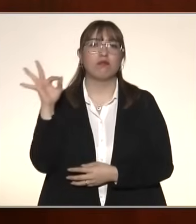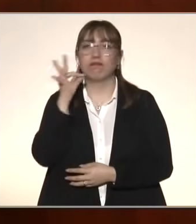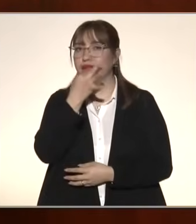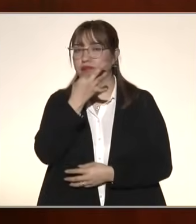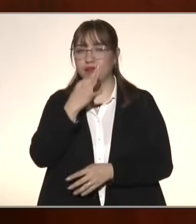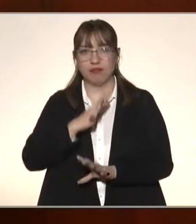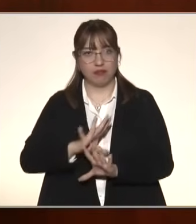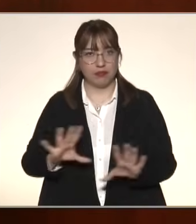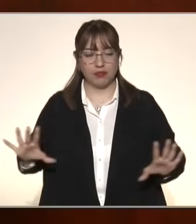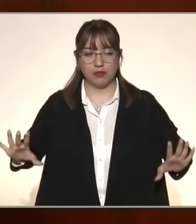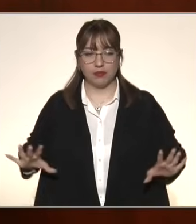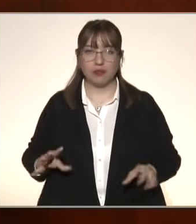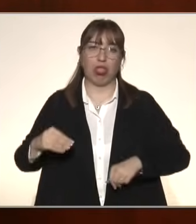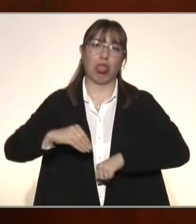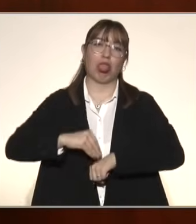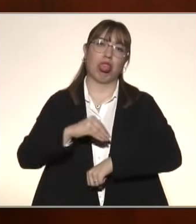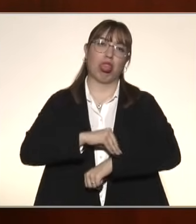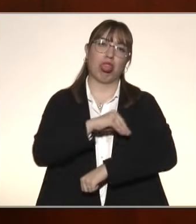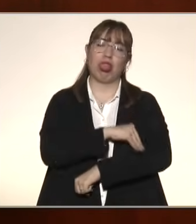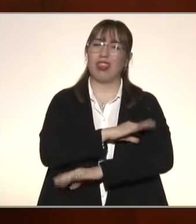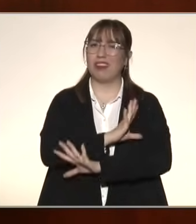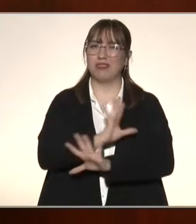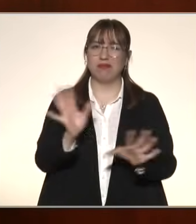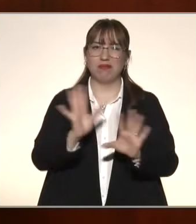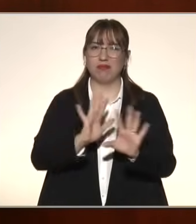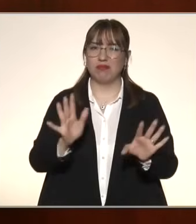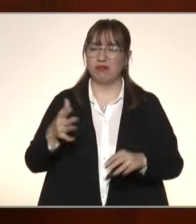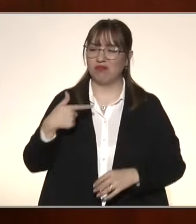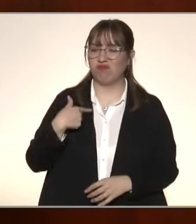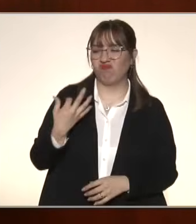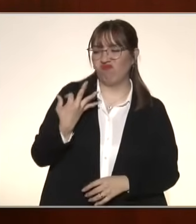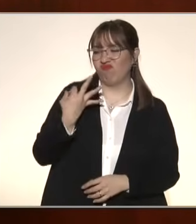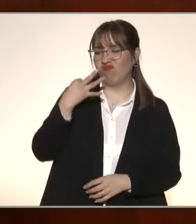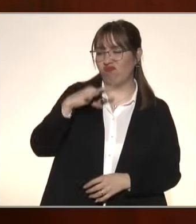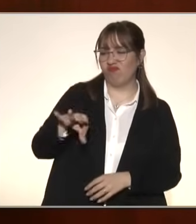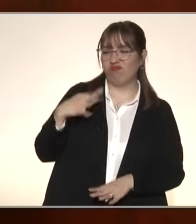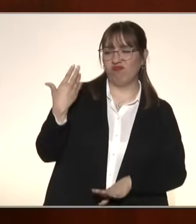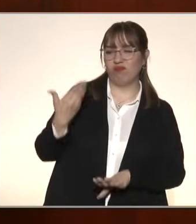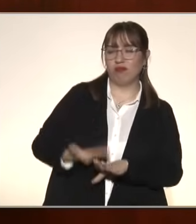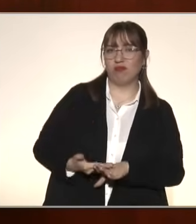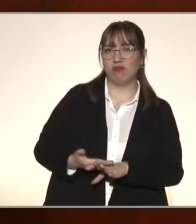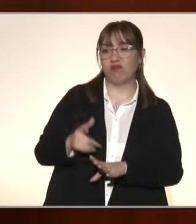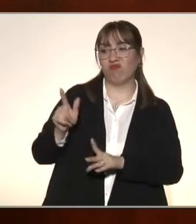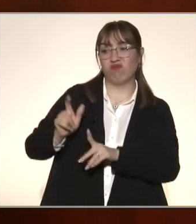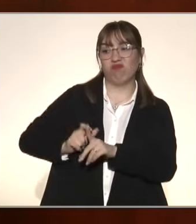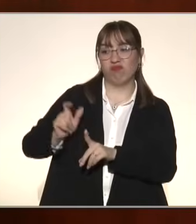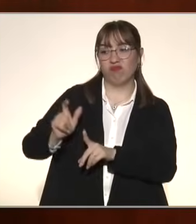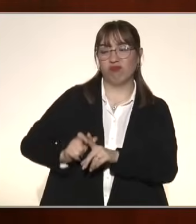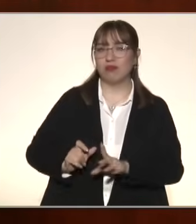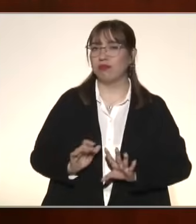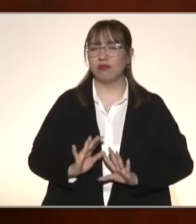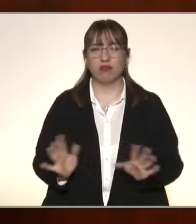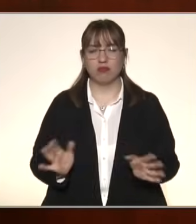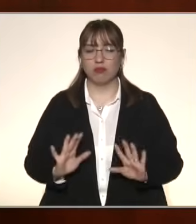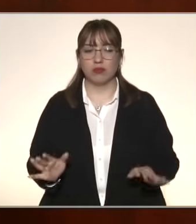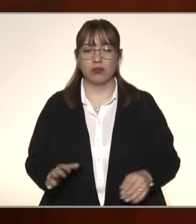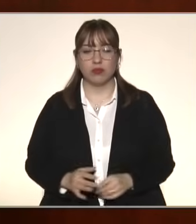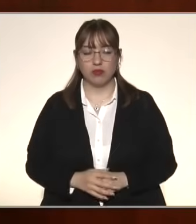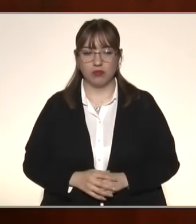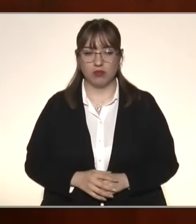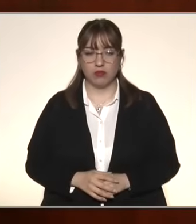¿no? Sin ofender o enjuiciar al otro, ¿no? Simplemente